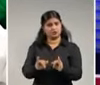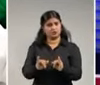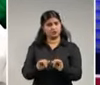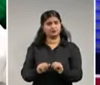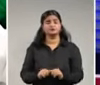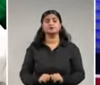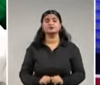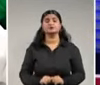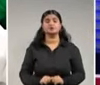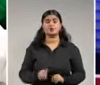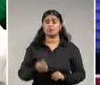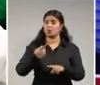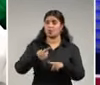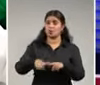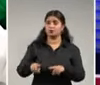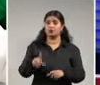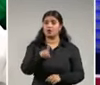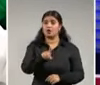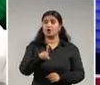comportamiento,